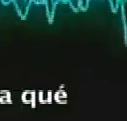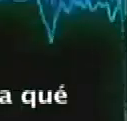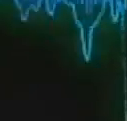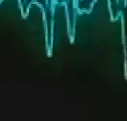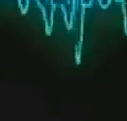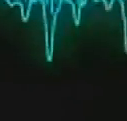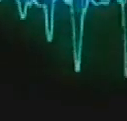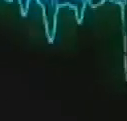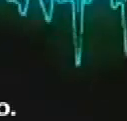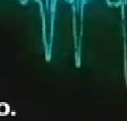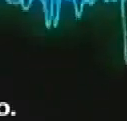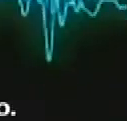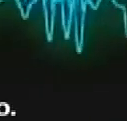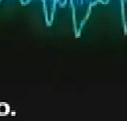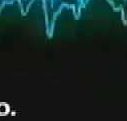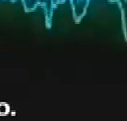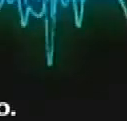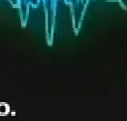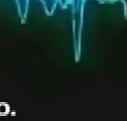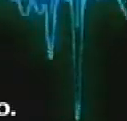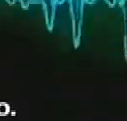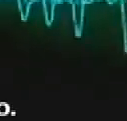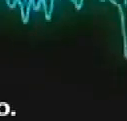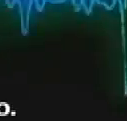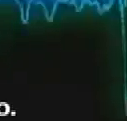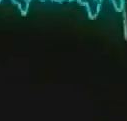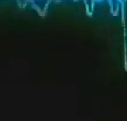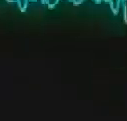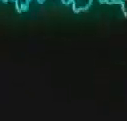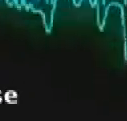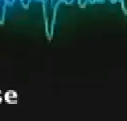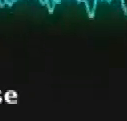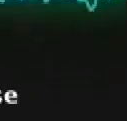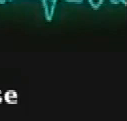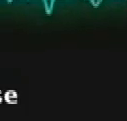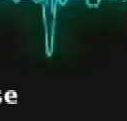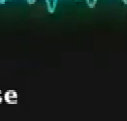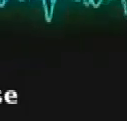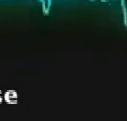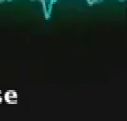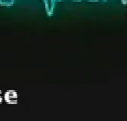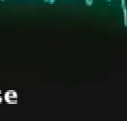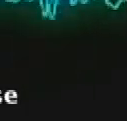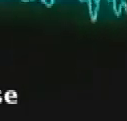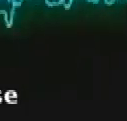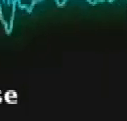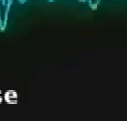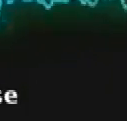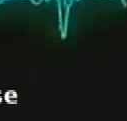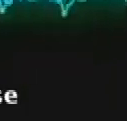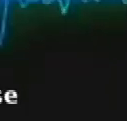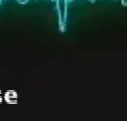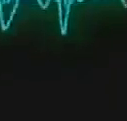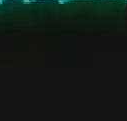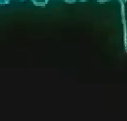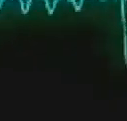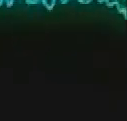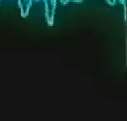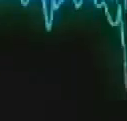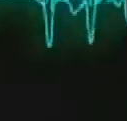Alfa 1? Para medir distancias y el tiempo. ¿Qué pasó con Morfeo? ¿Por qué se salió el